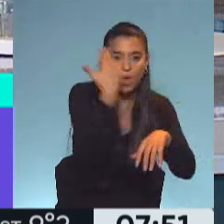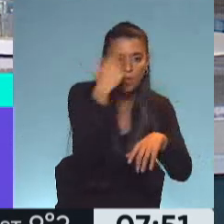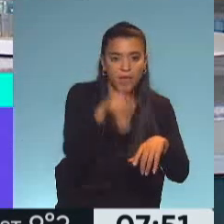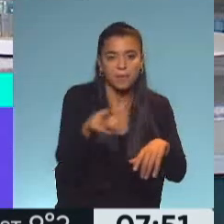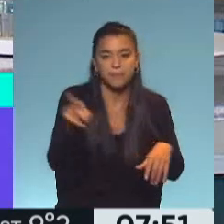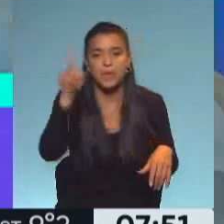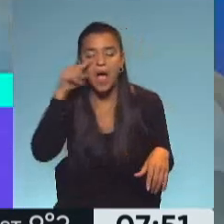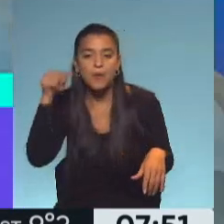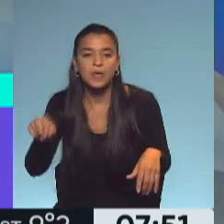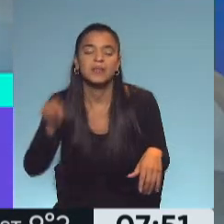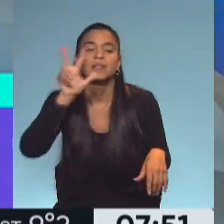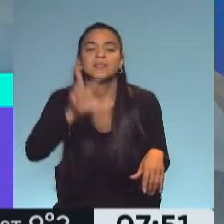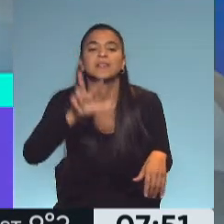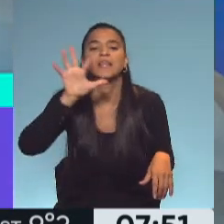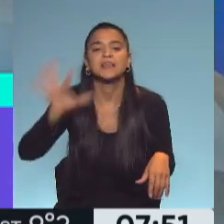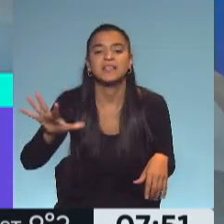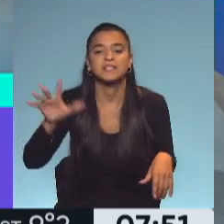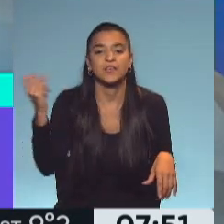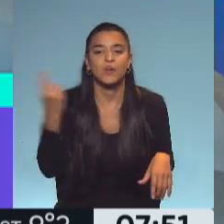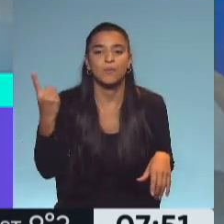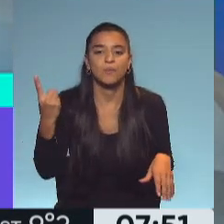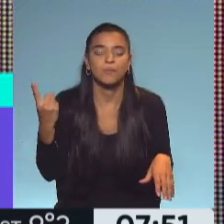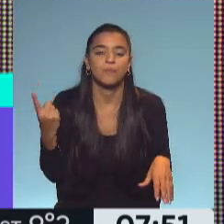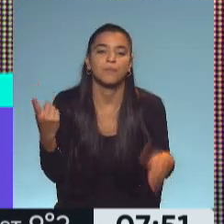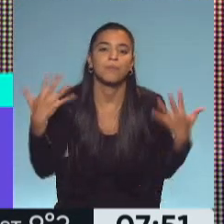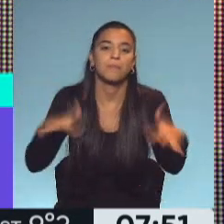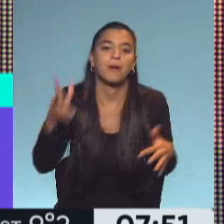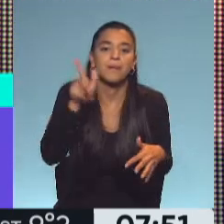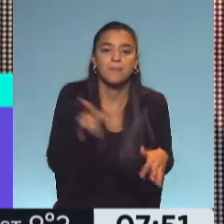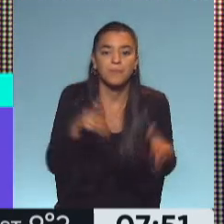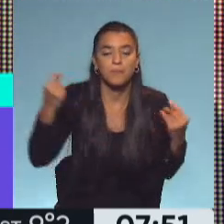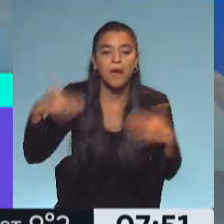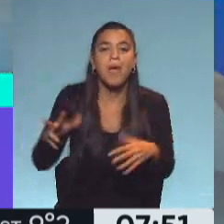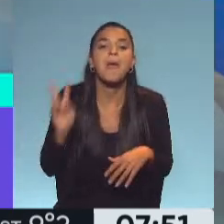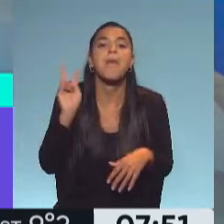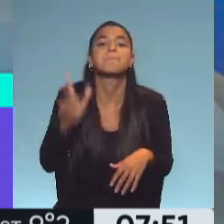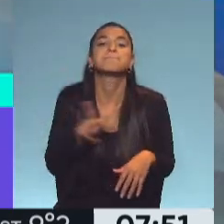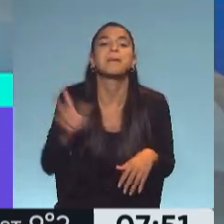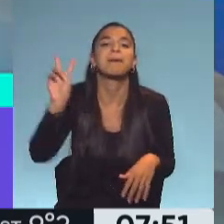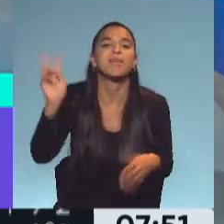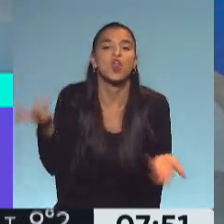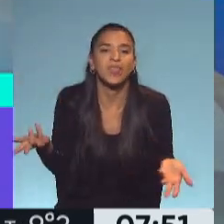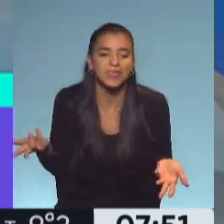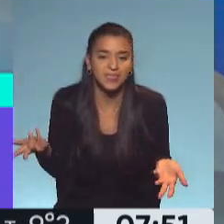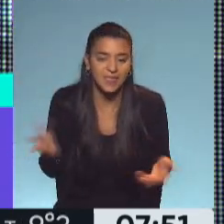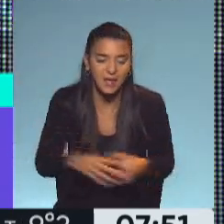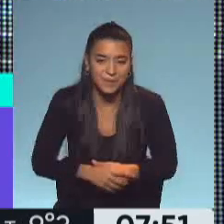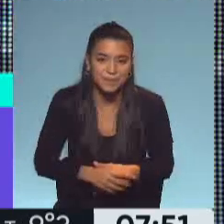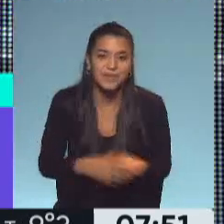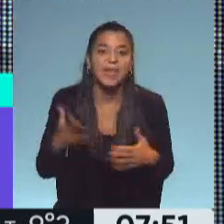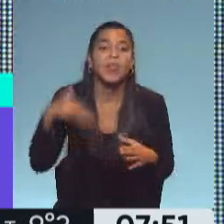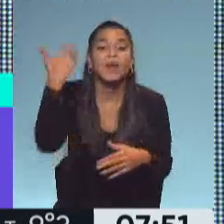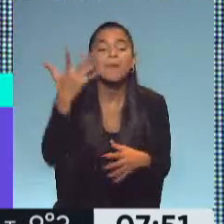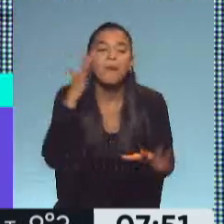y a Alberto le dio 35. Un montón más. Es Papa, para el Papa Papa es un peronista. Es montón. Papa peronista. No, A ver. y después